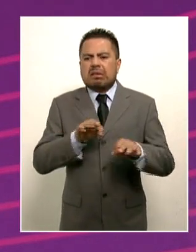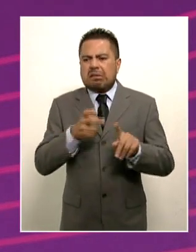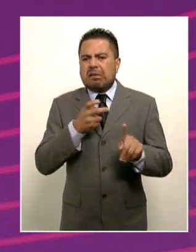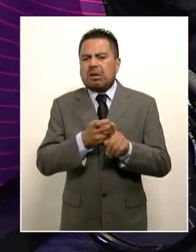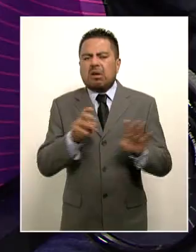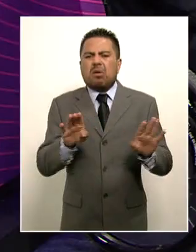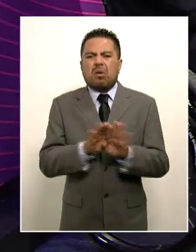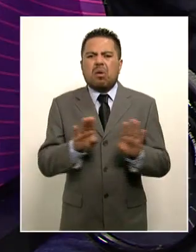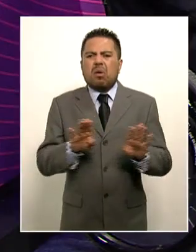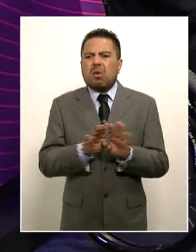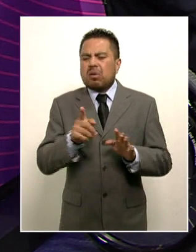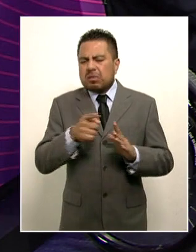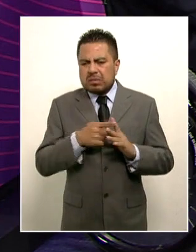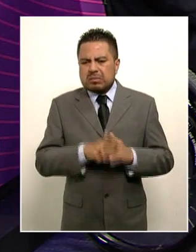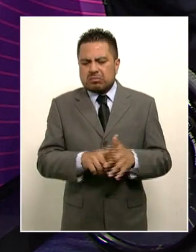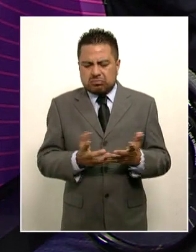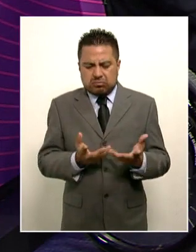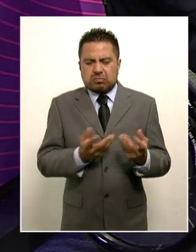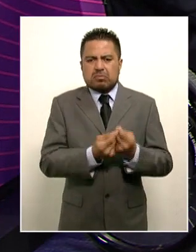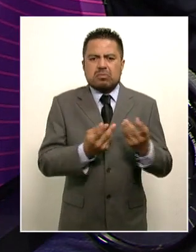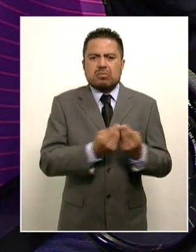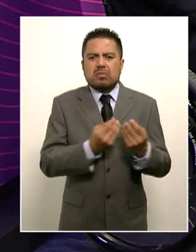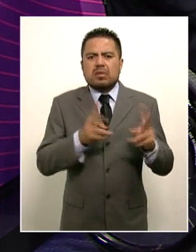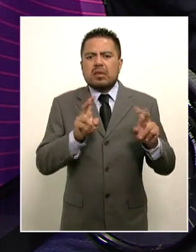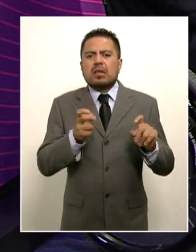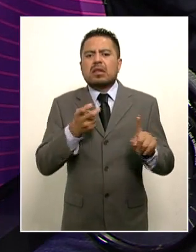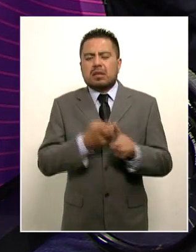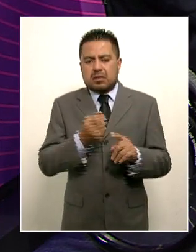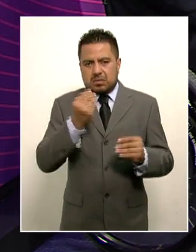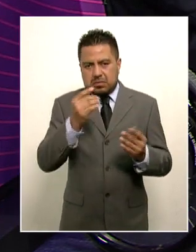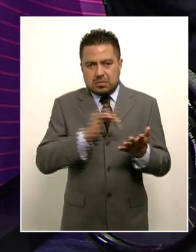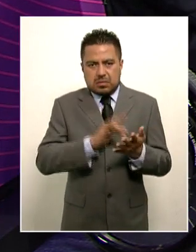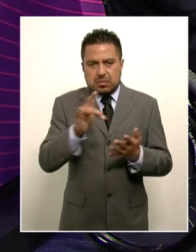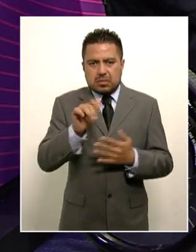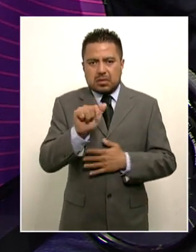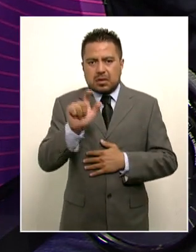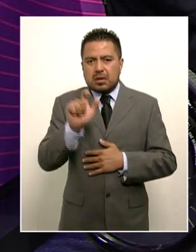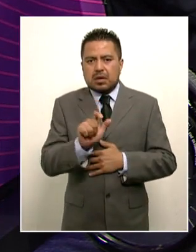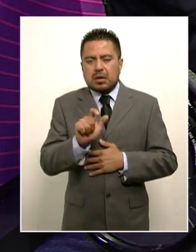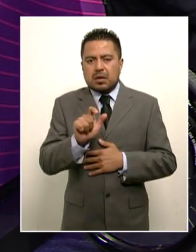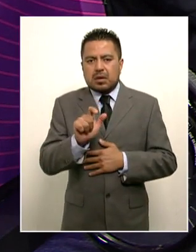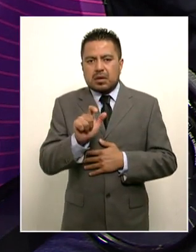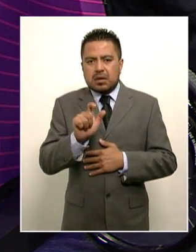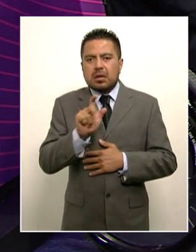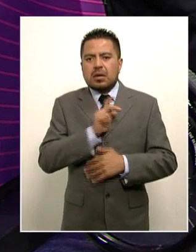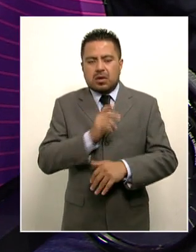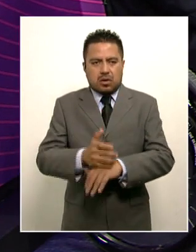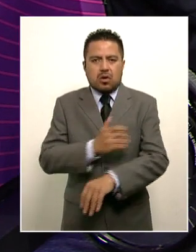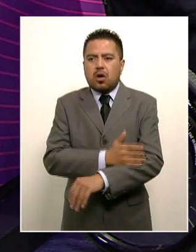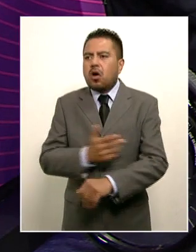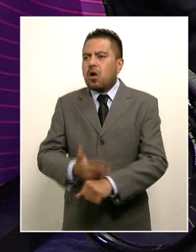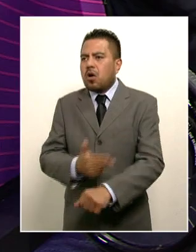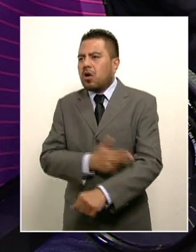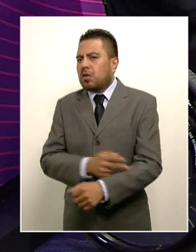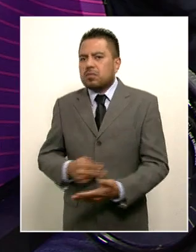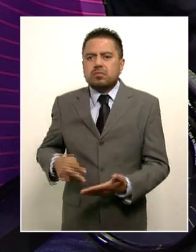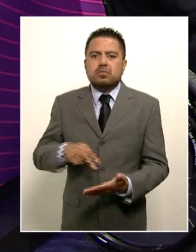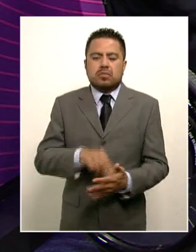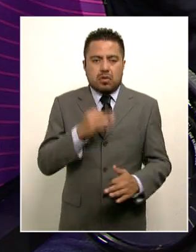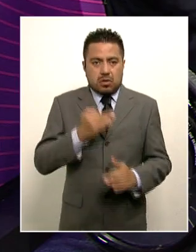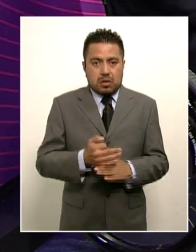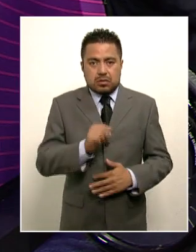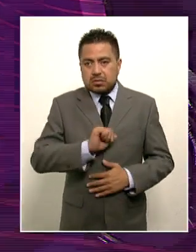y cómo te empezaste a involucrar con este tema. Muchísimas gracias, Alejandra, por ser de compañeros, ¿verdad? También un honor estar aquí presentes.